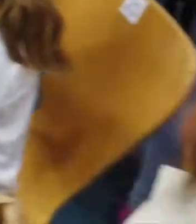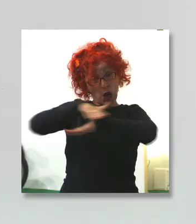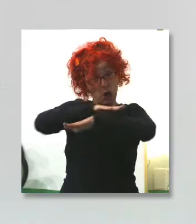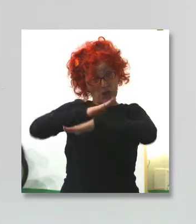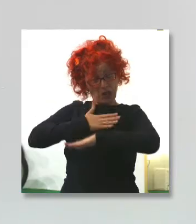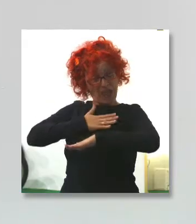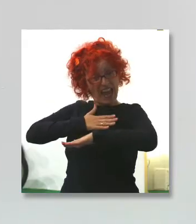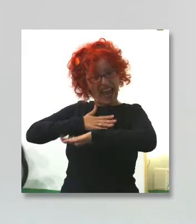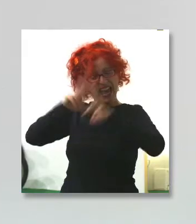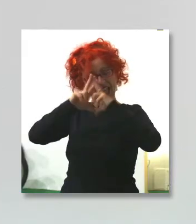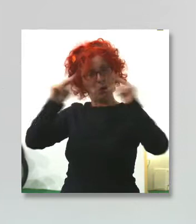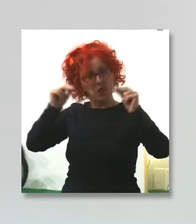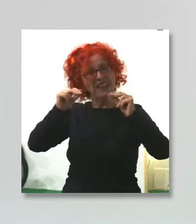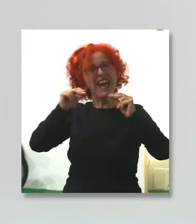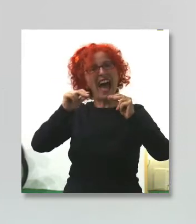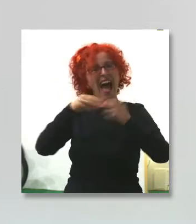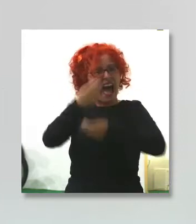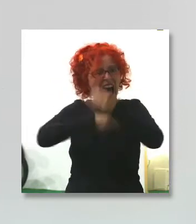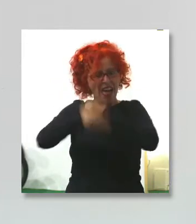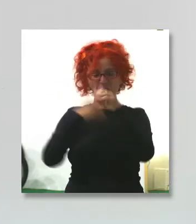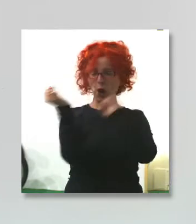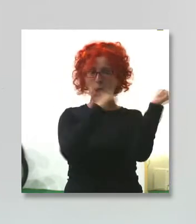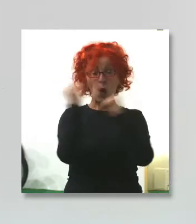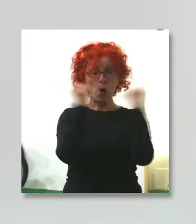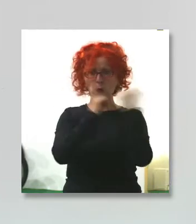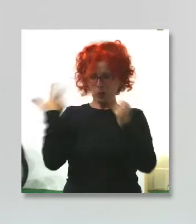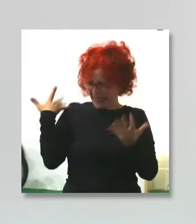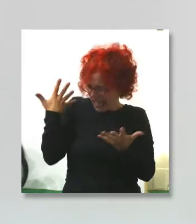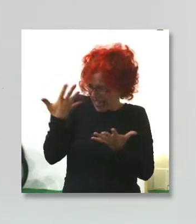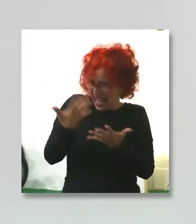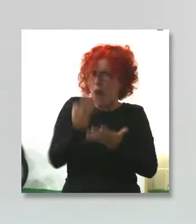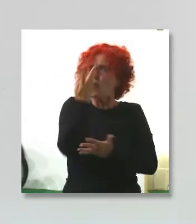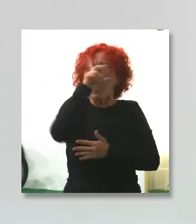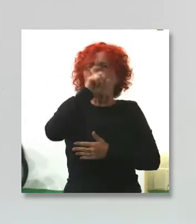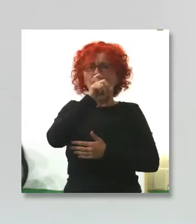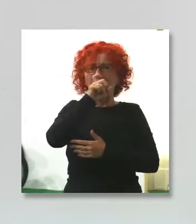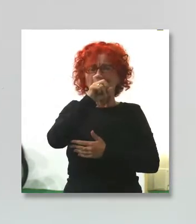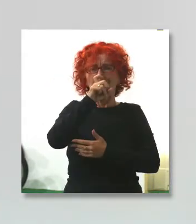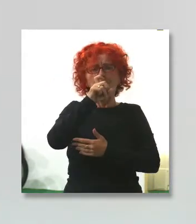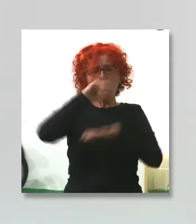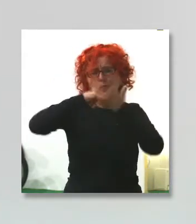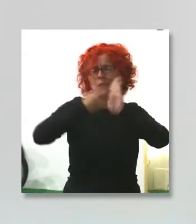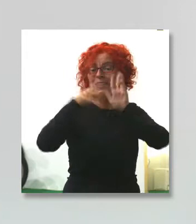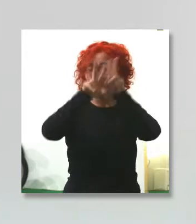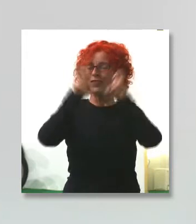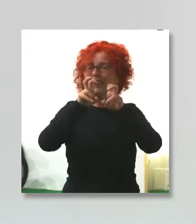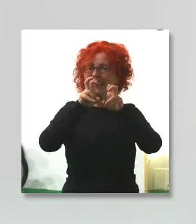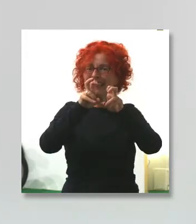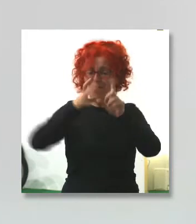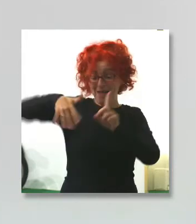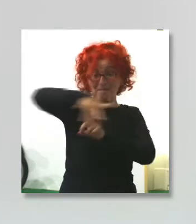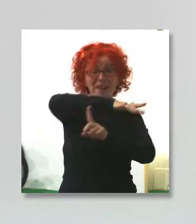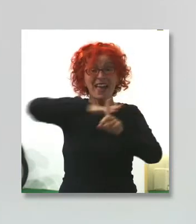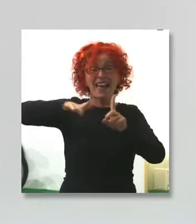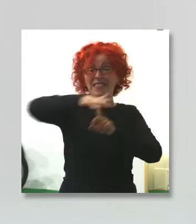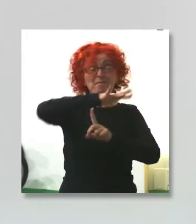e impulse este concurso escolar que es el cuarto Ponte en Marcha. Es positivo y vosotros tenéis que aprovecharlo porque